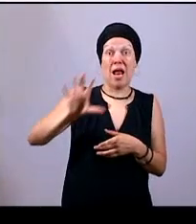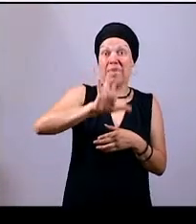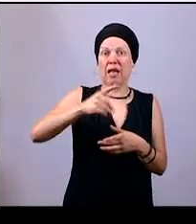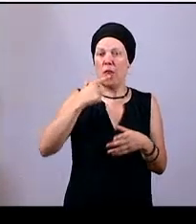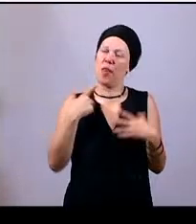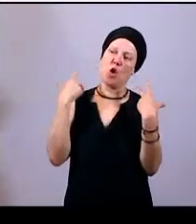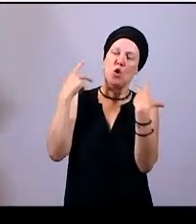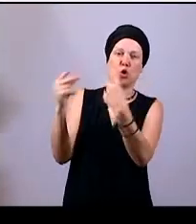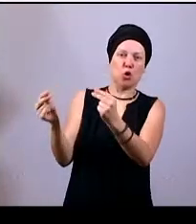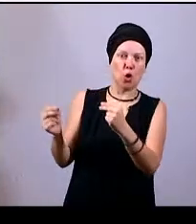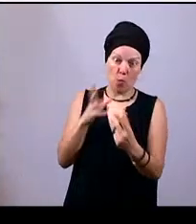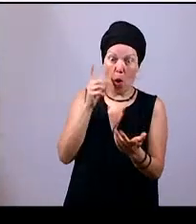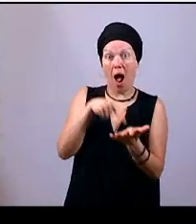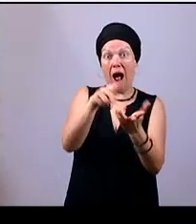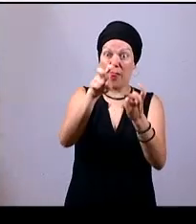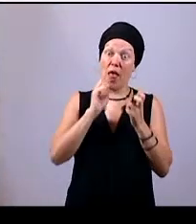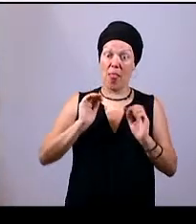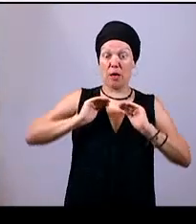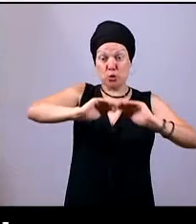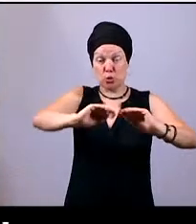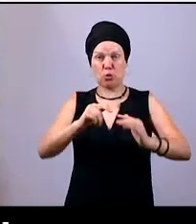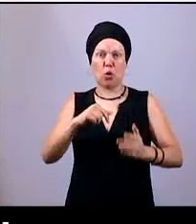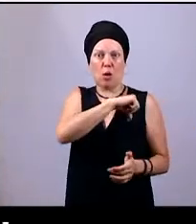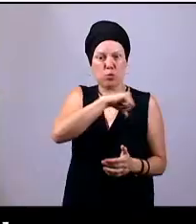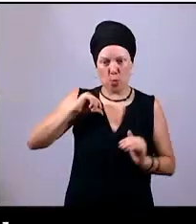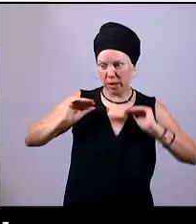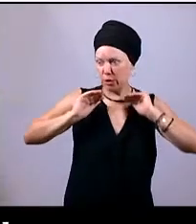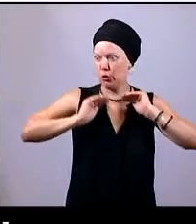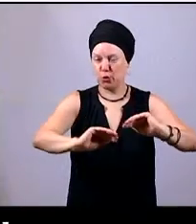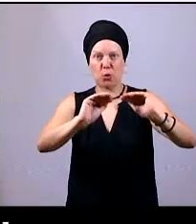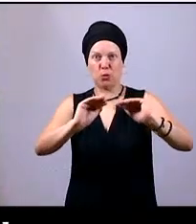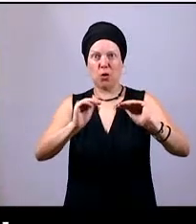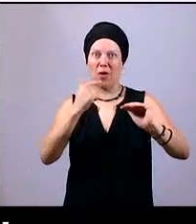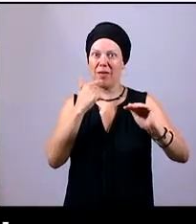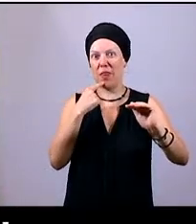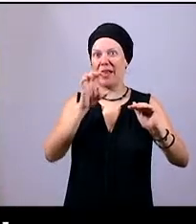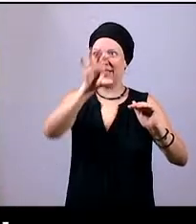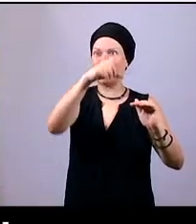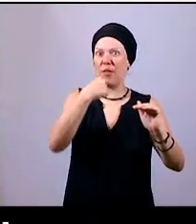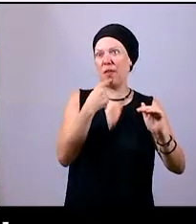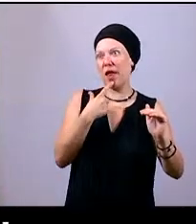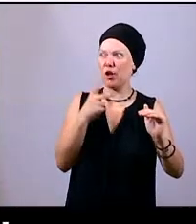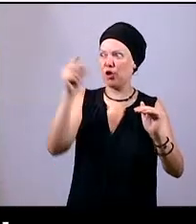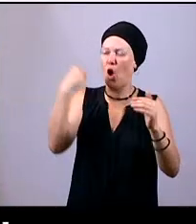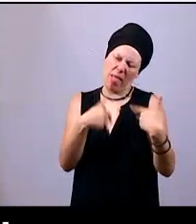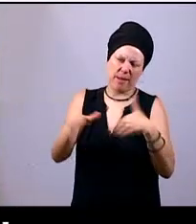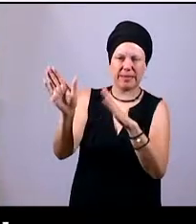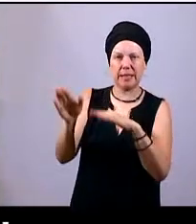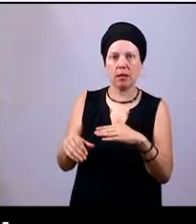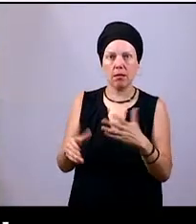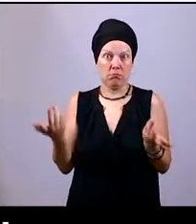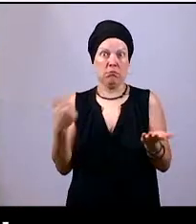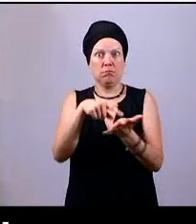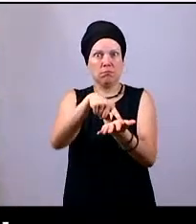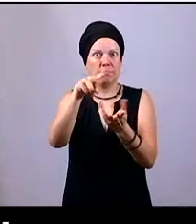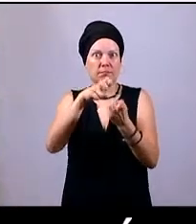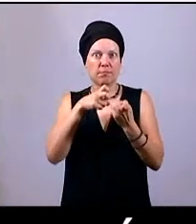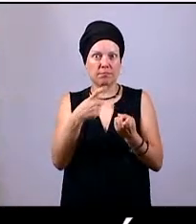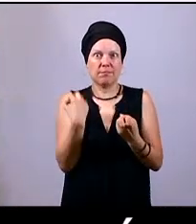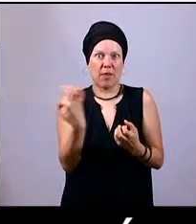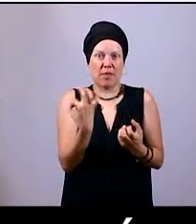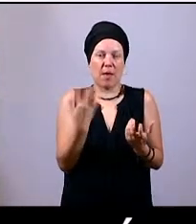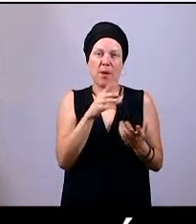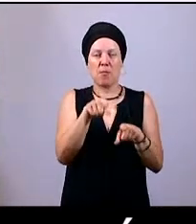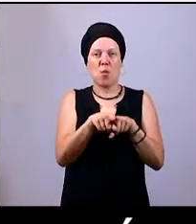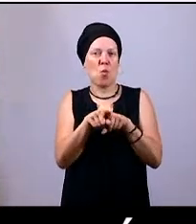renuncie a su hacienda, a su autonomía, no hay autonomía política sin autonomía financiera, no puede